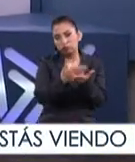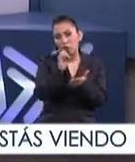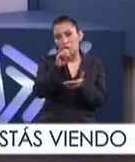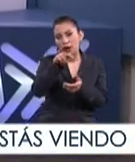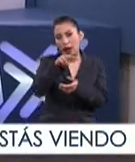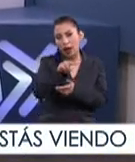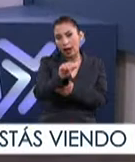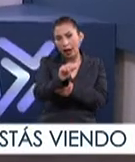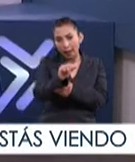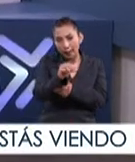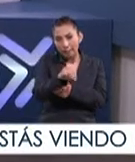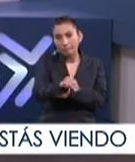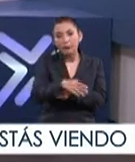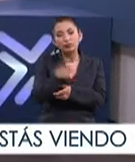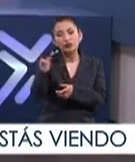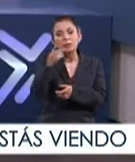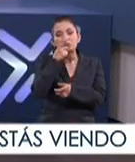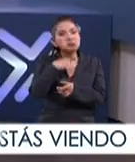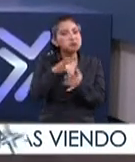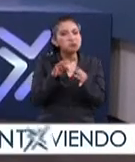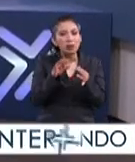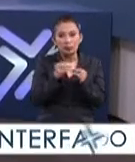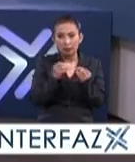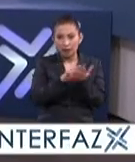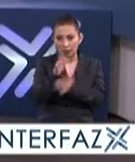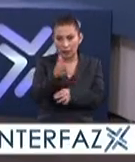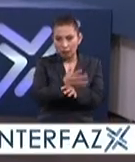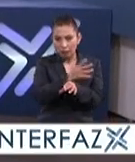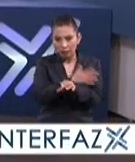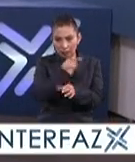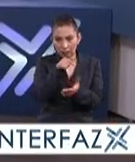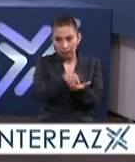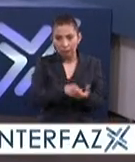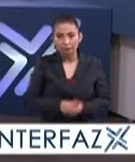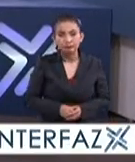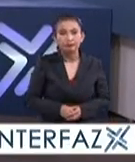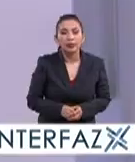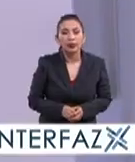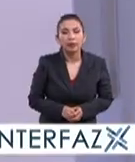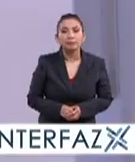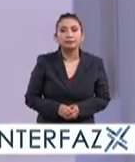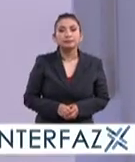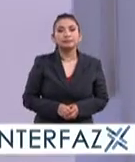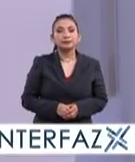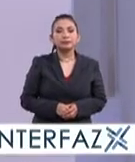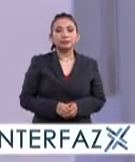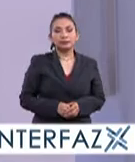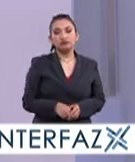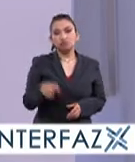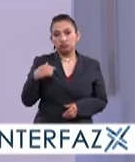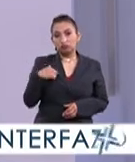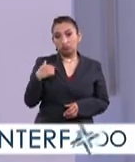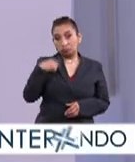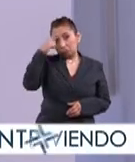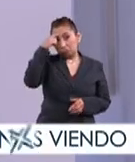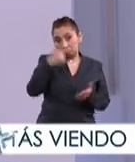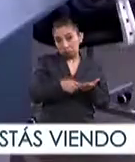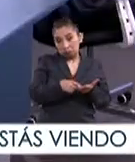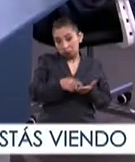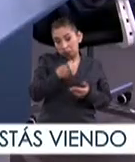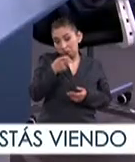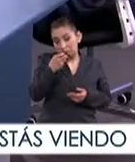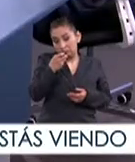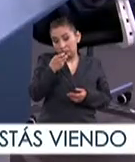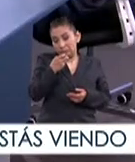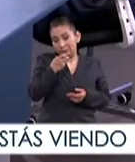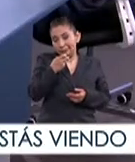máxima casa de estudios, que bueno, ustedes me dirán, muchísimas gracias por estar con nosotros aquí hoy. Pero pues yo creo que es